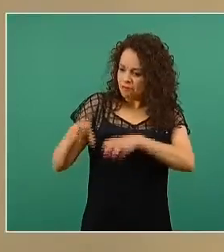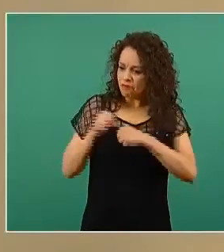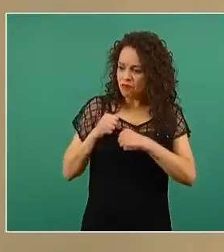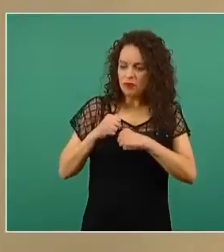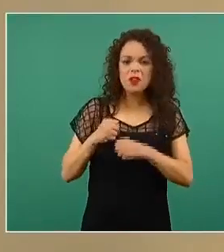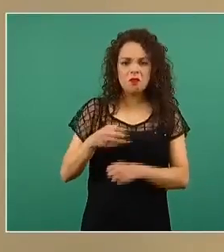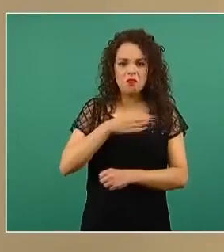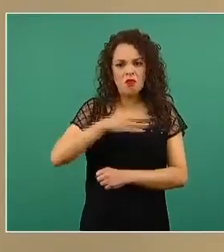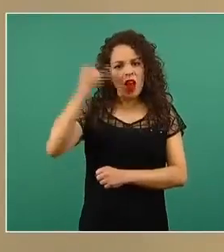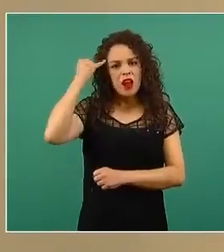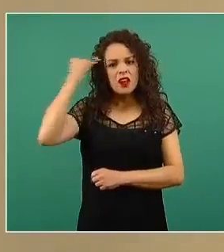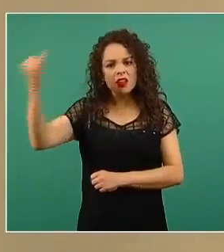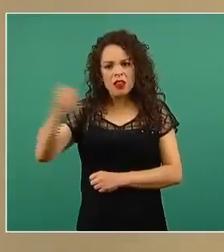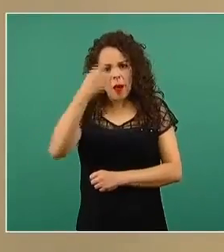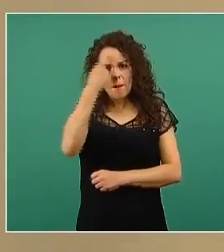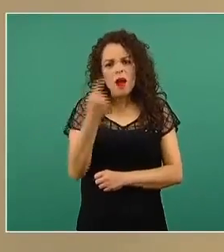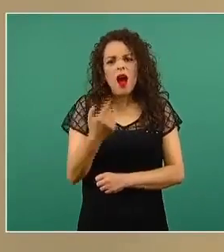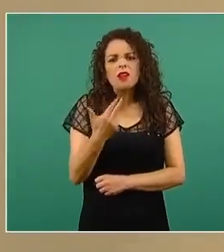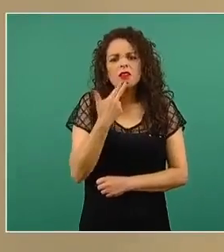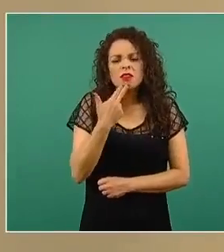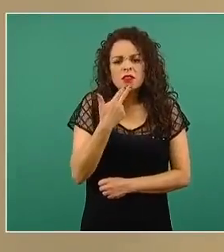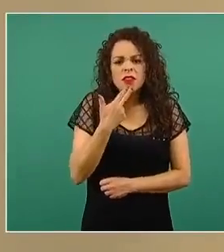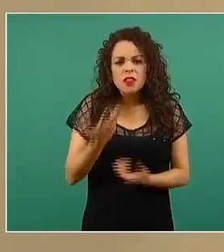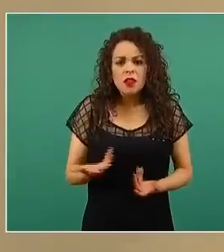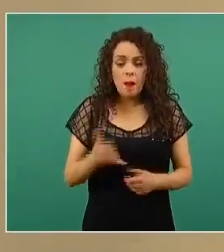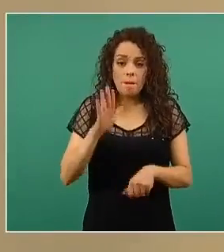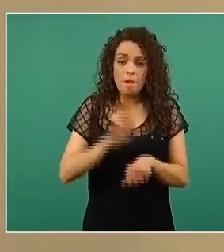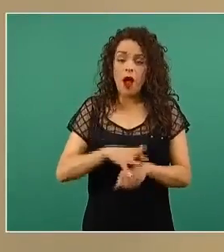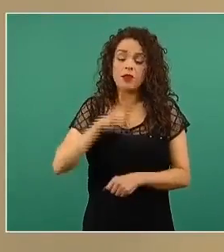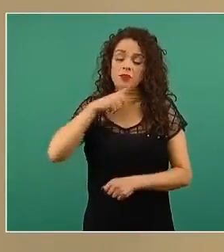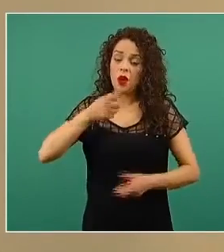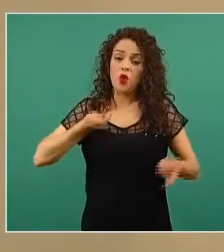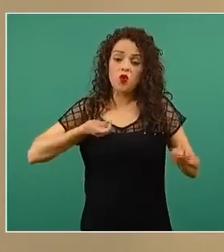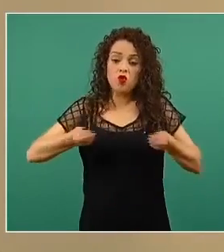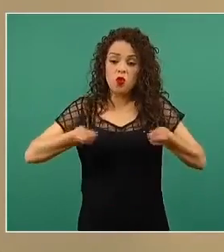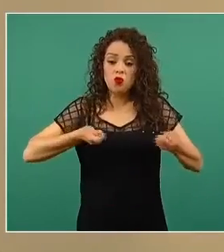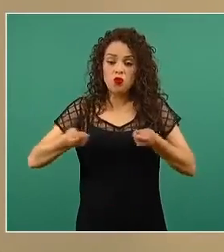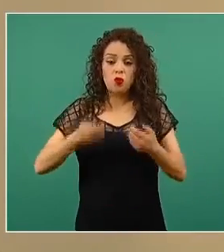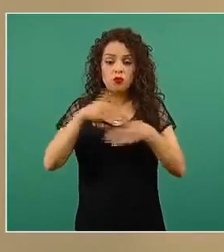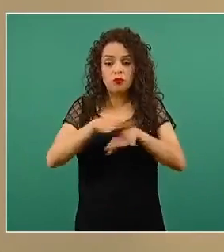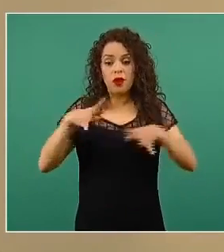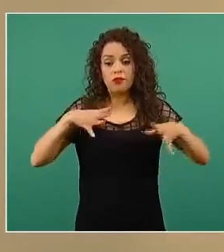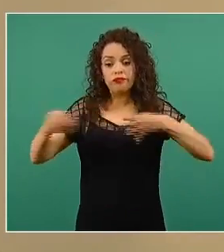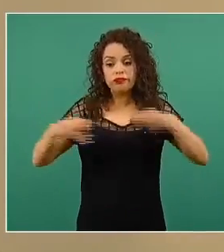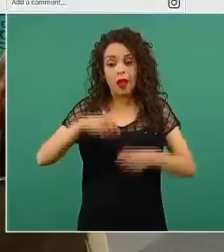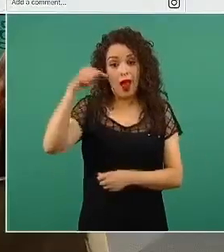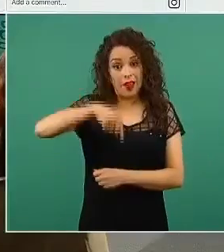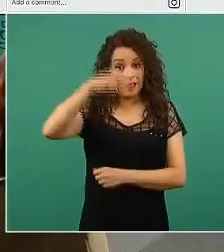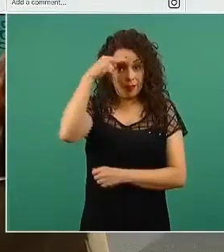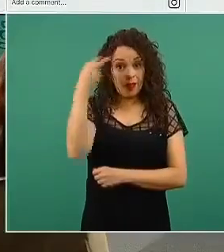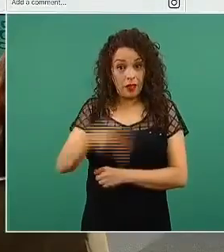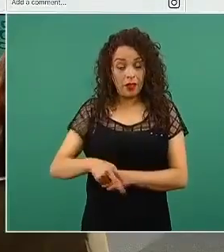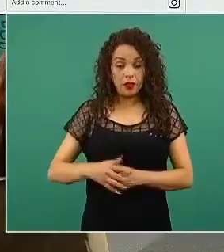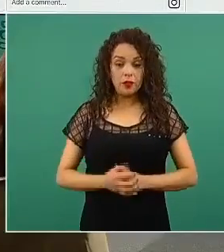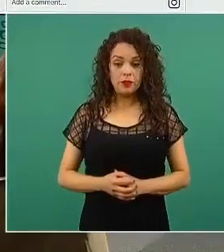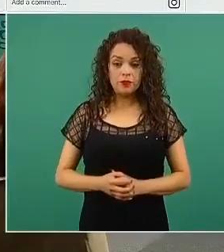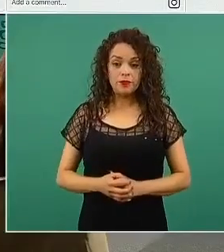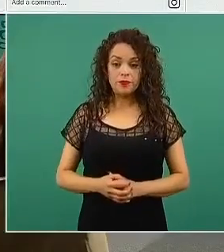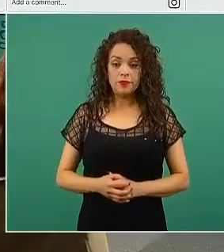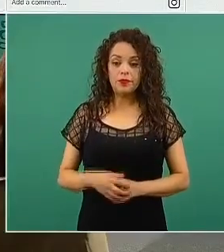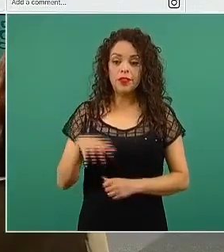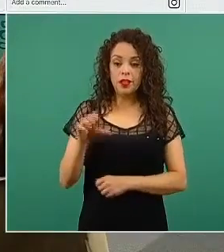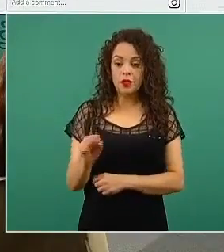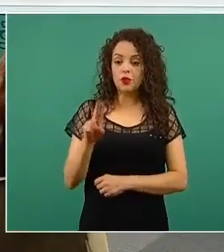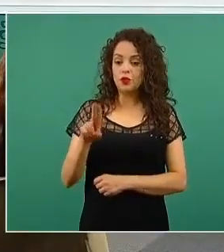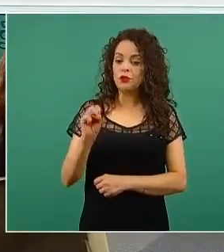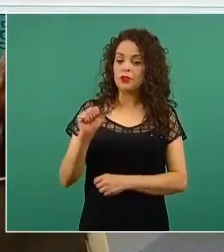sirvió para tener un mejor control de la epidemia en nuestro país, Susana Distancia.